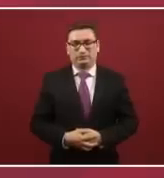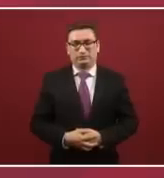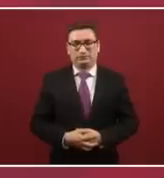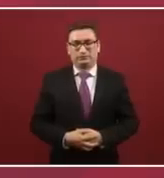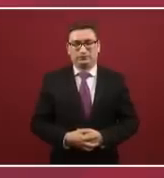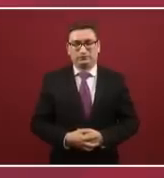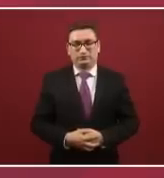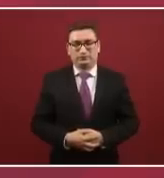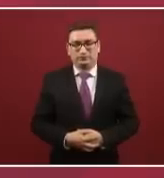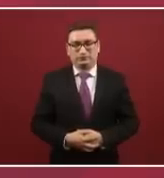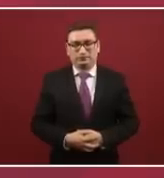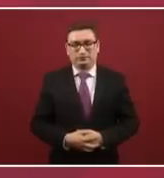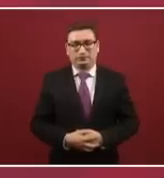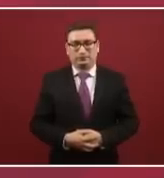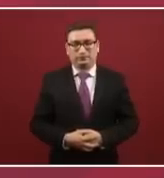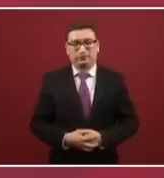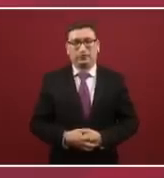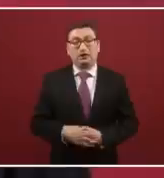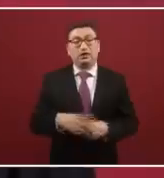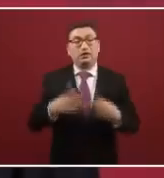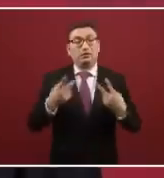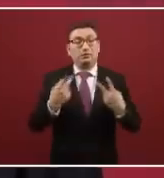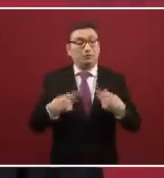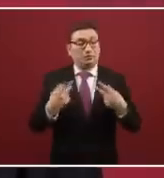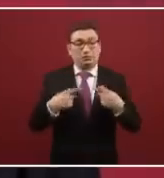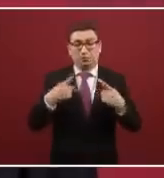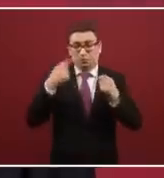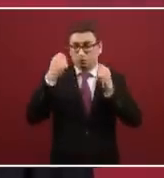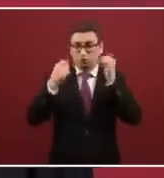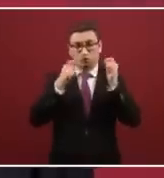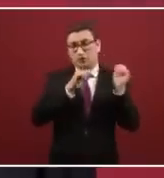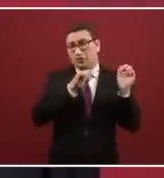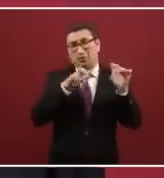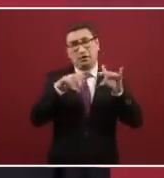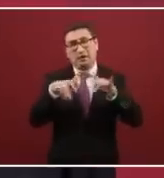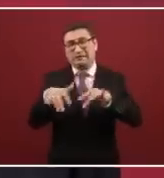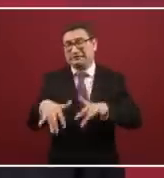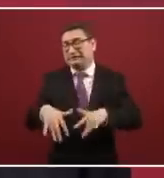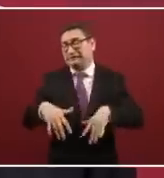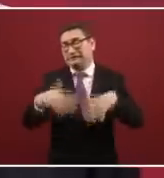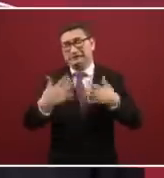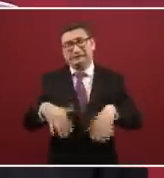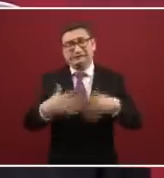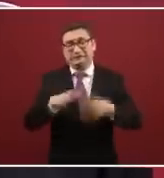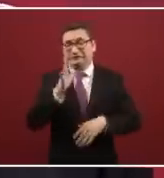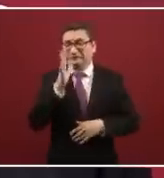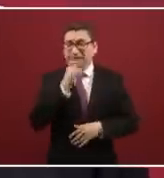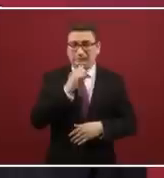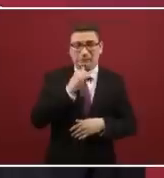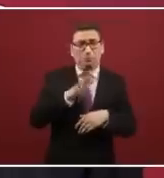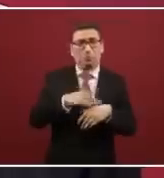la afluencia turística por el sargazo en la próxima temporada.